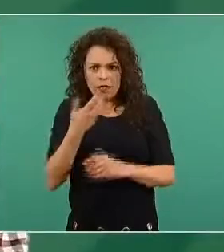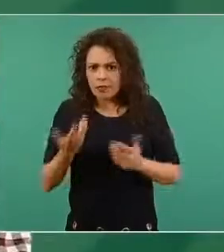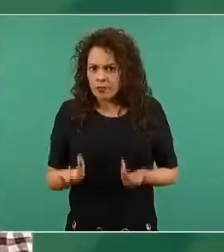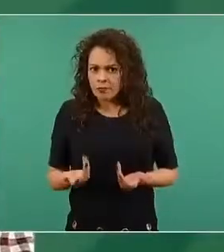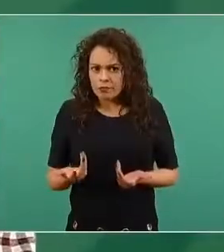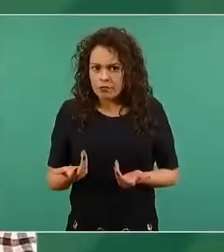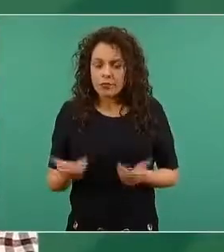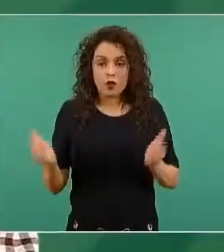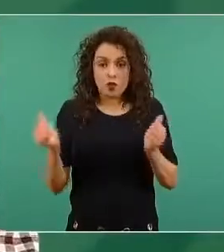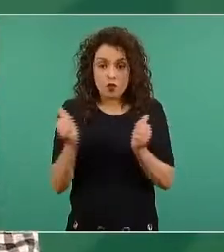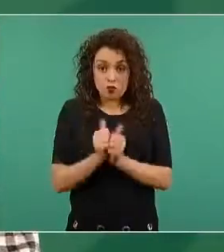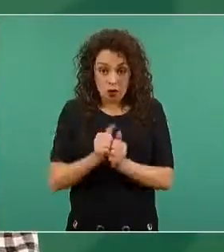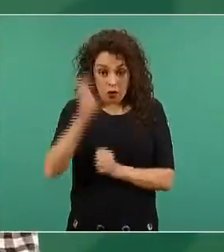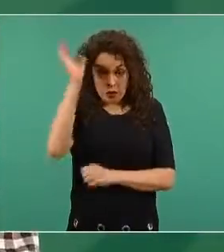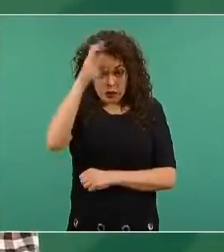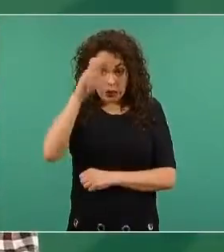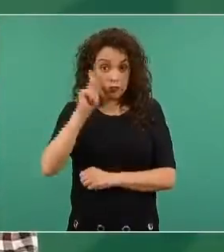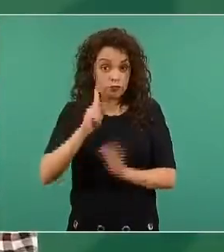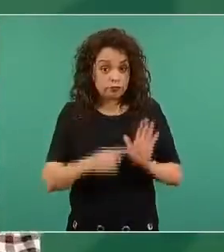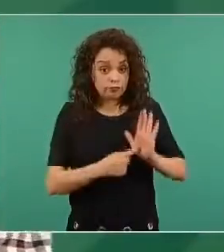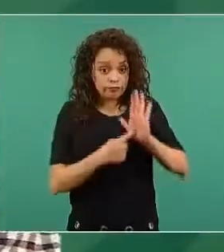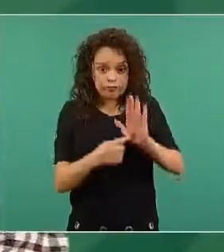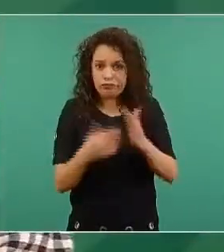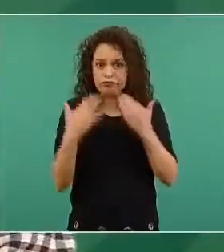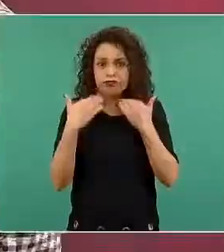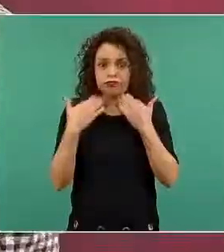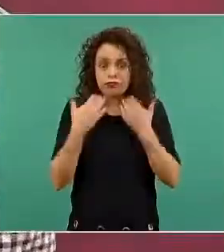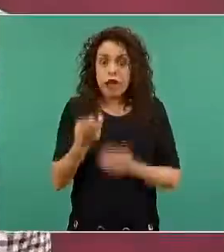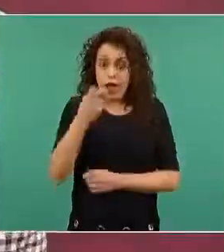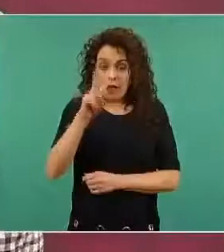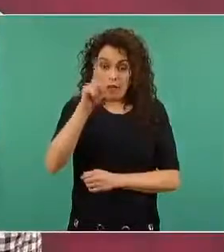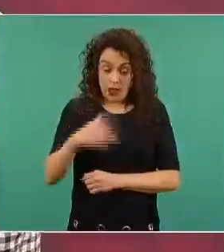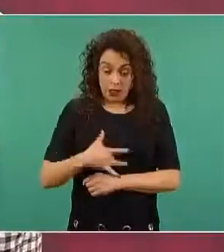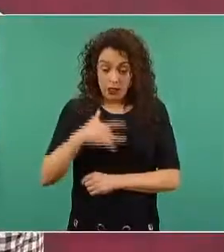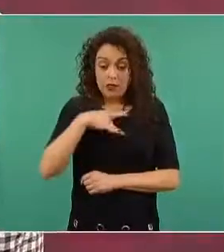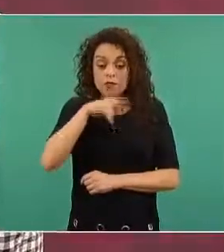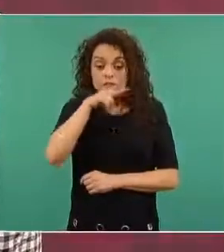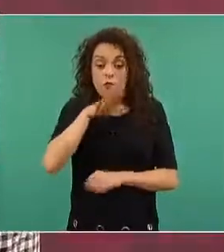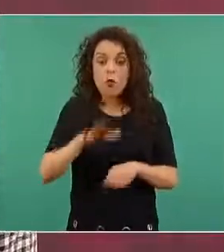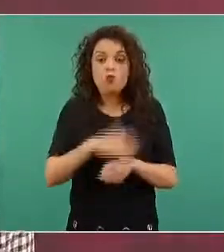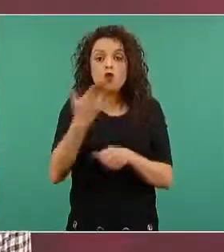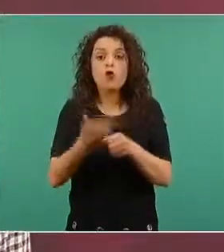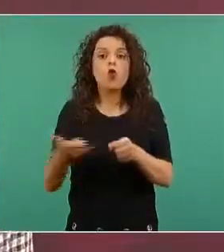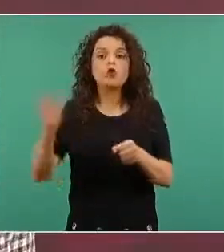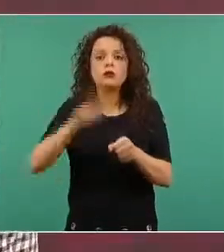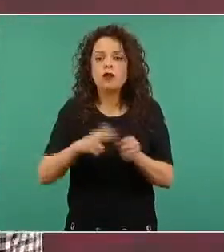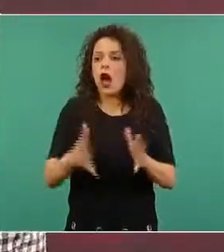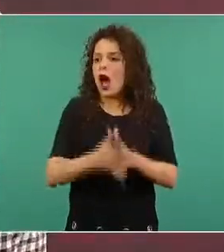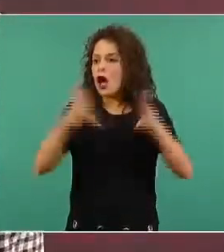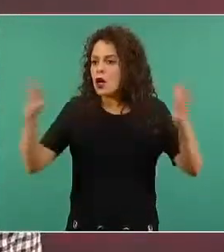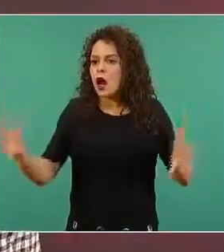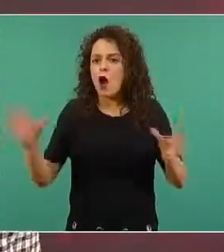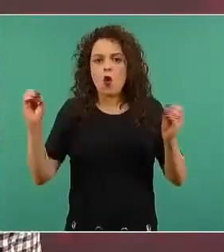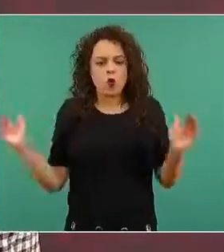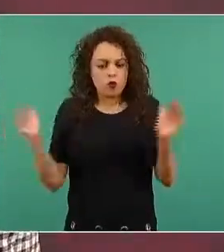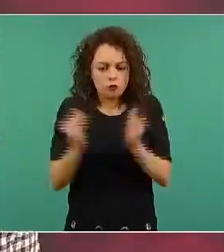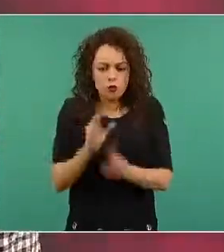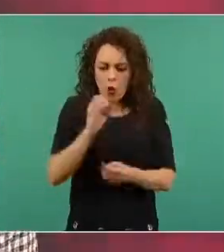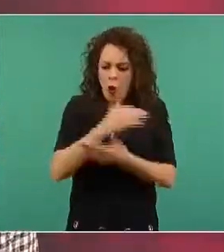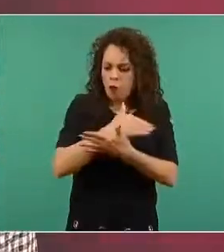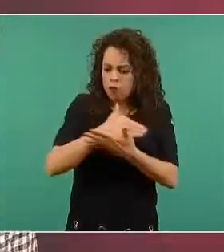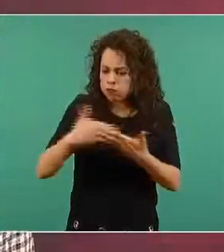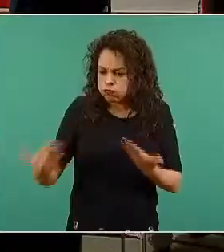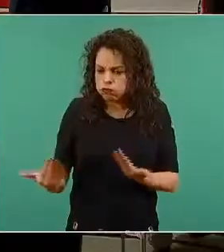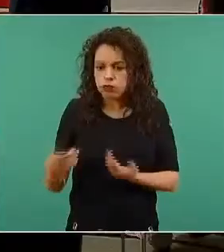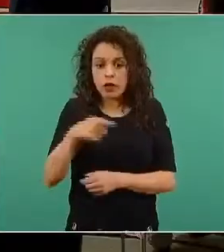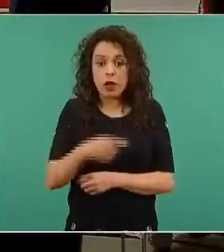base científica, y preocupa mucho porque tanto en hospitales medianos o grandes o consultorios particulares se